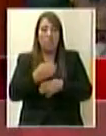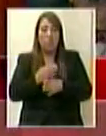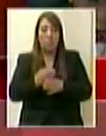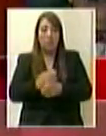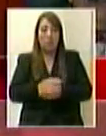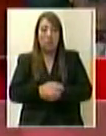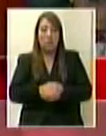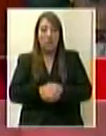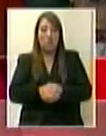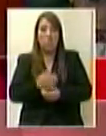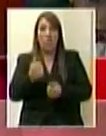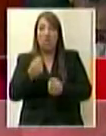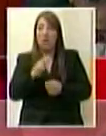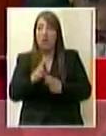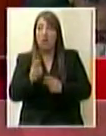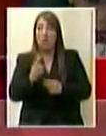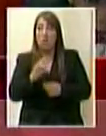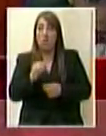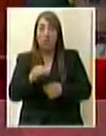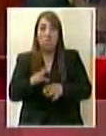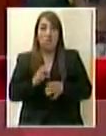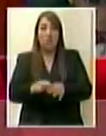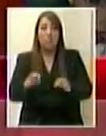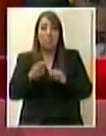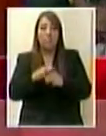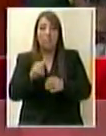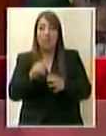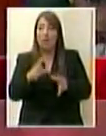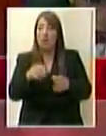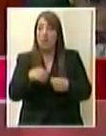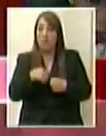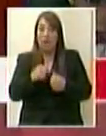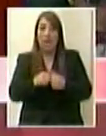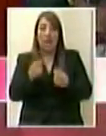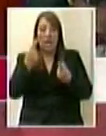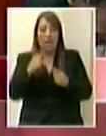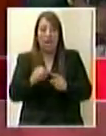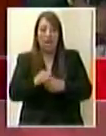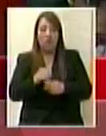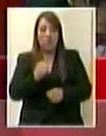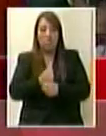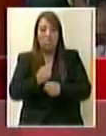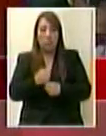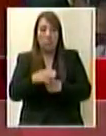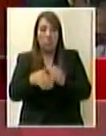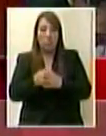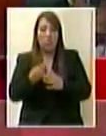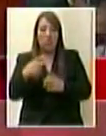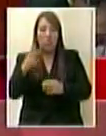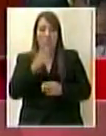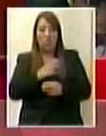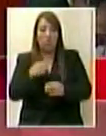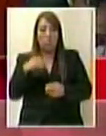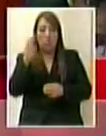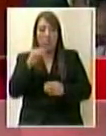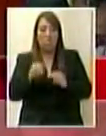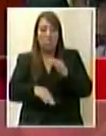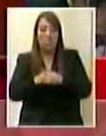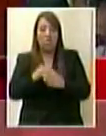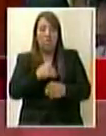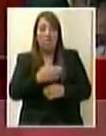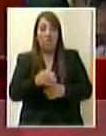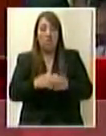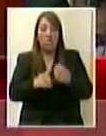condiciones Cuál de los dos cursos alternativos de acción escoger lo decidiremos en función a los intereses del estado y Buscando el máximo